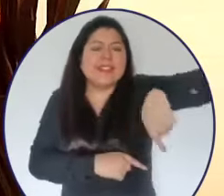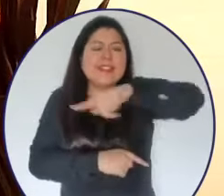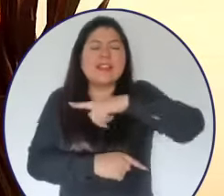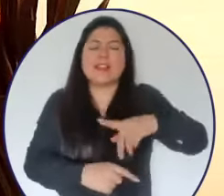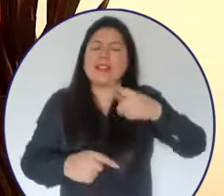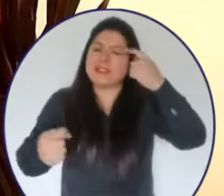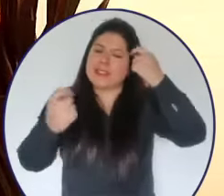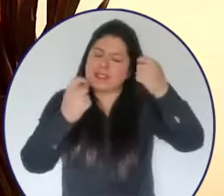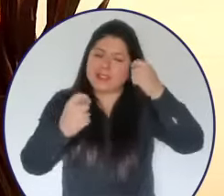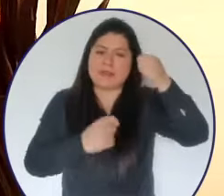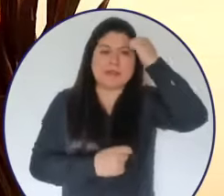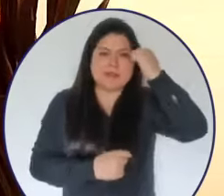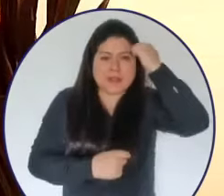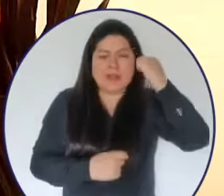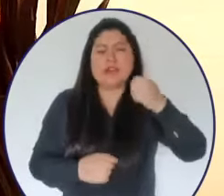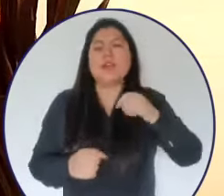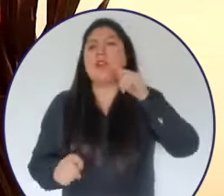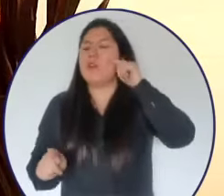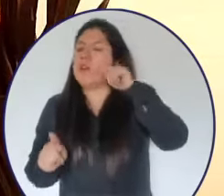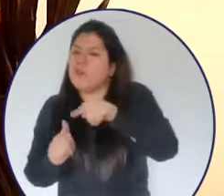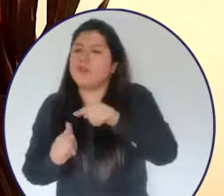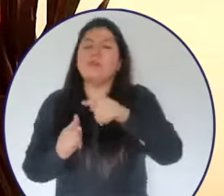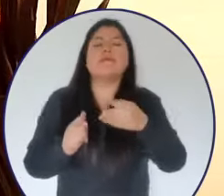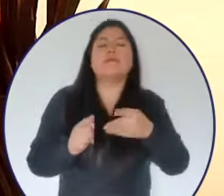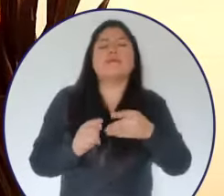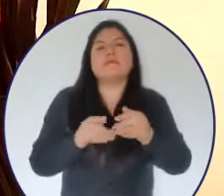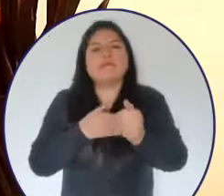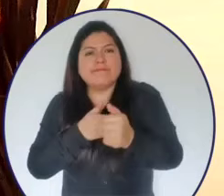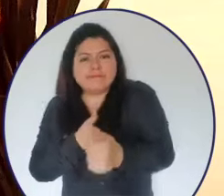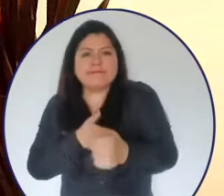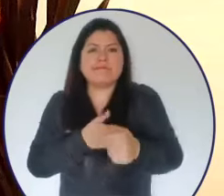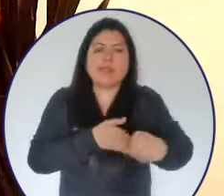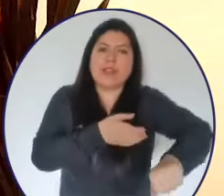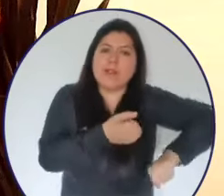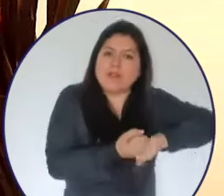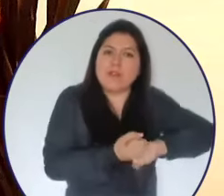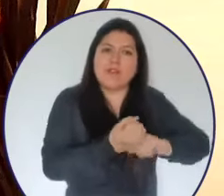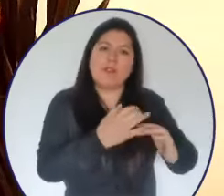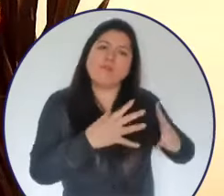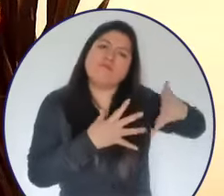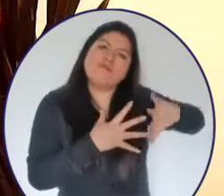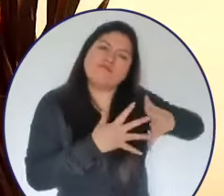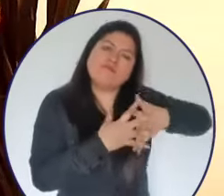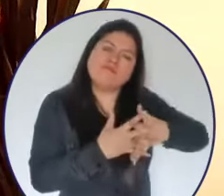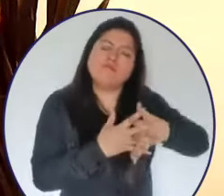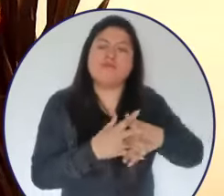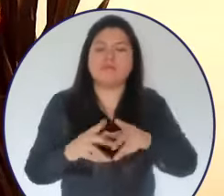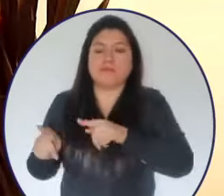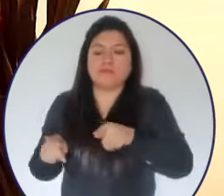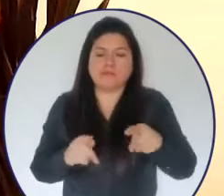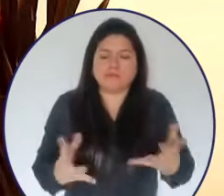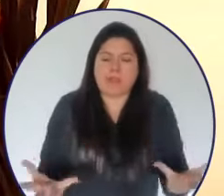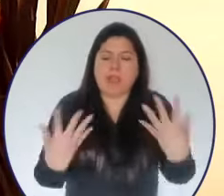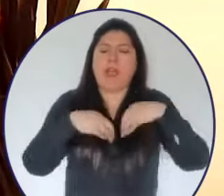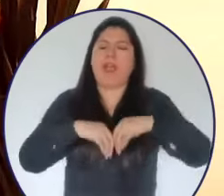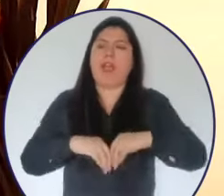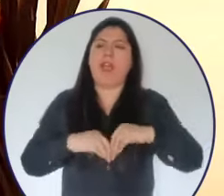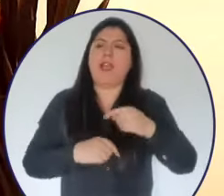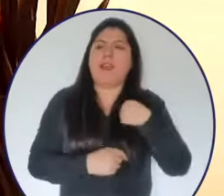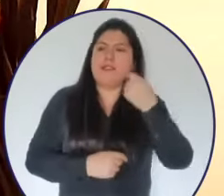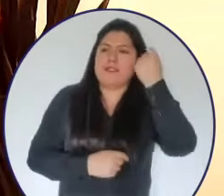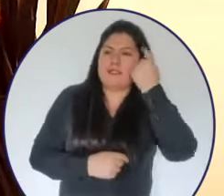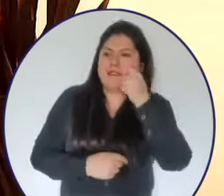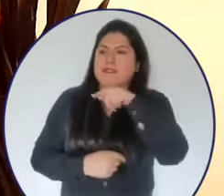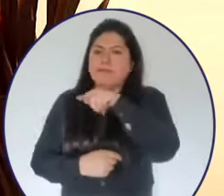implementar experiencias pedagógicas a través de objetivos, métodos, apoyos y ajustes razonables, reconociendo